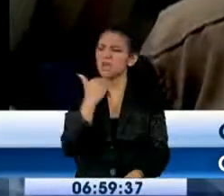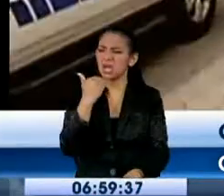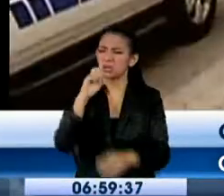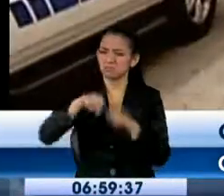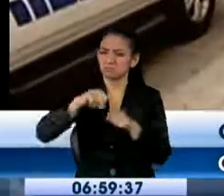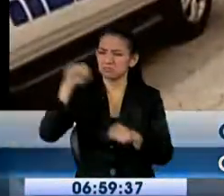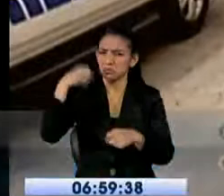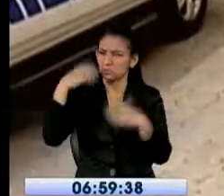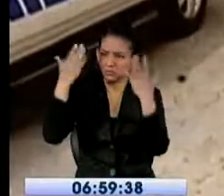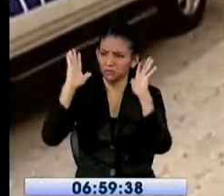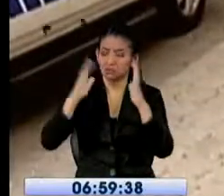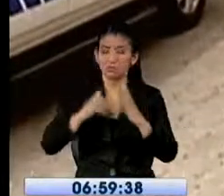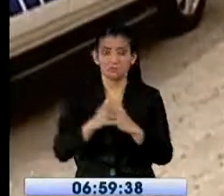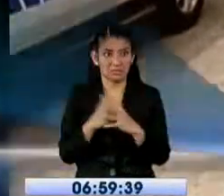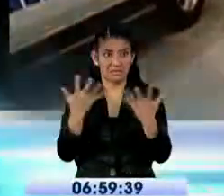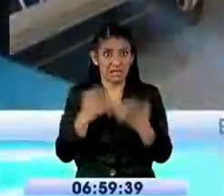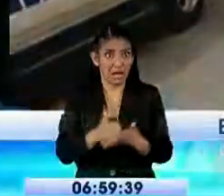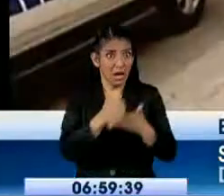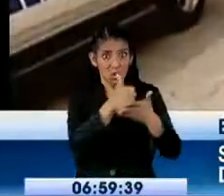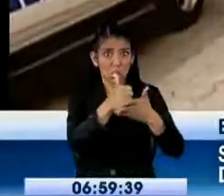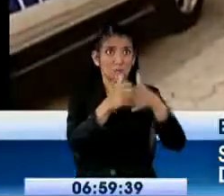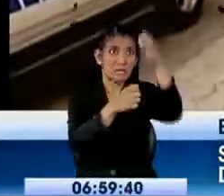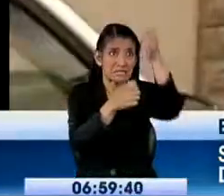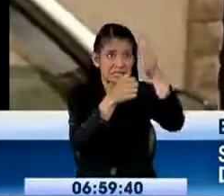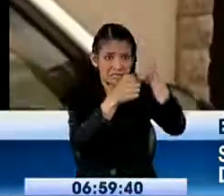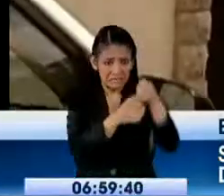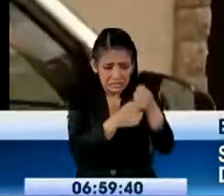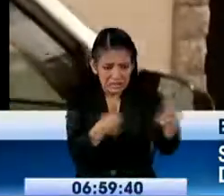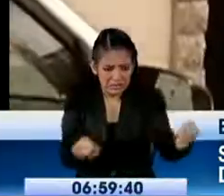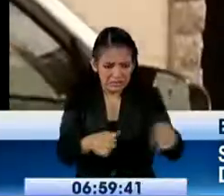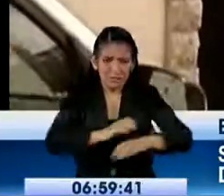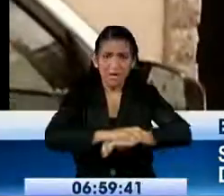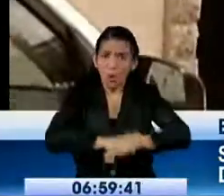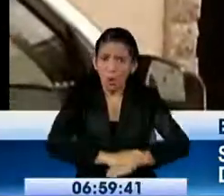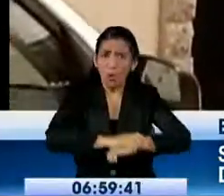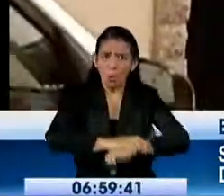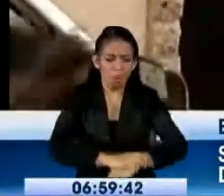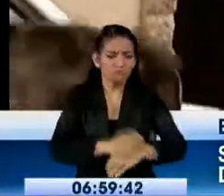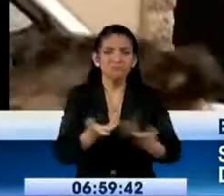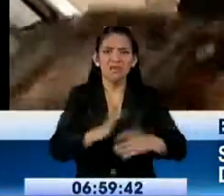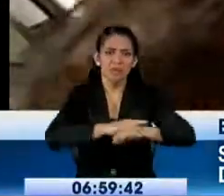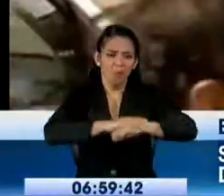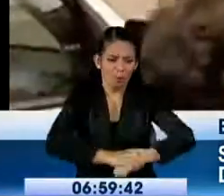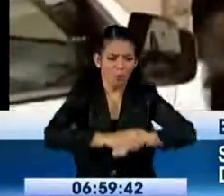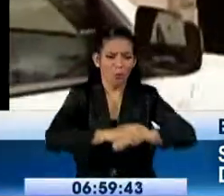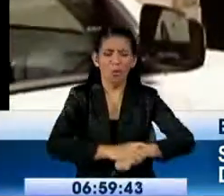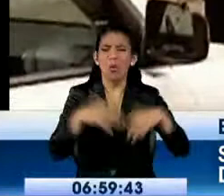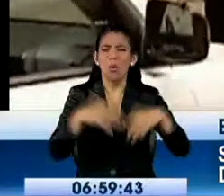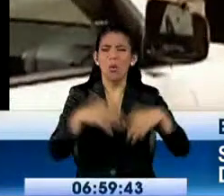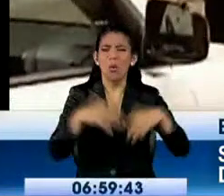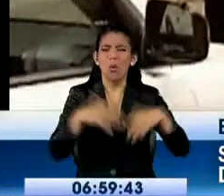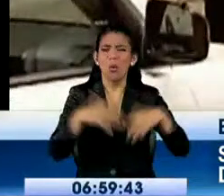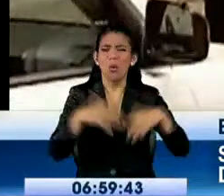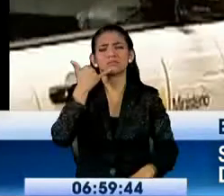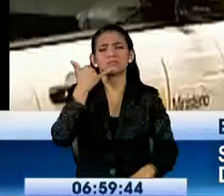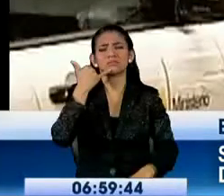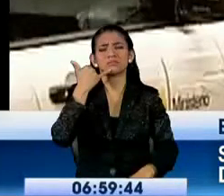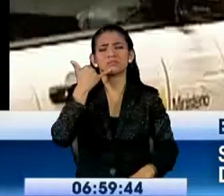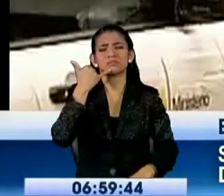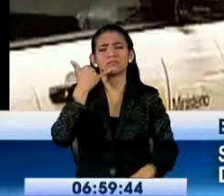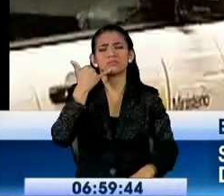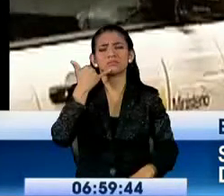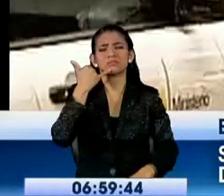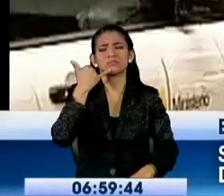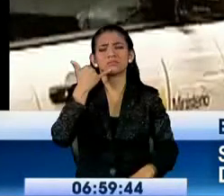cuerpo. Intentaron ayudar y lo bajaron, pero no respondió a los intentos por reanimarlo. En medio del dolor llamaron a la policía para el